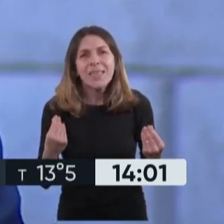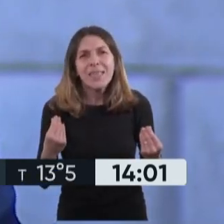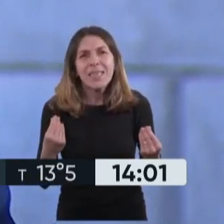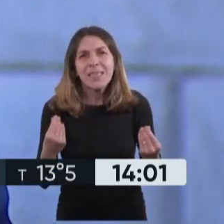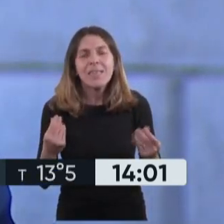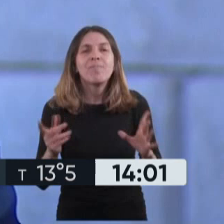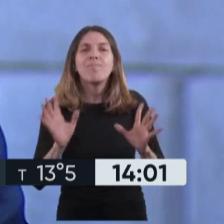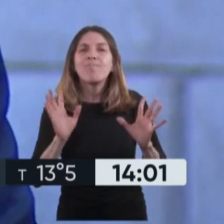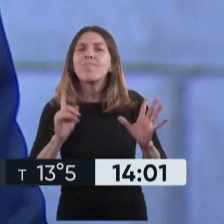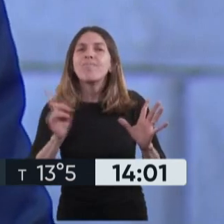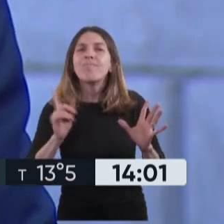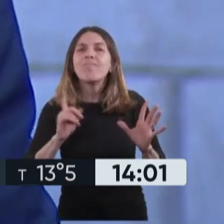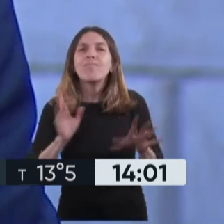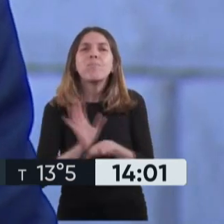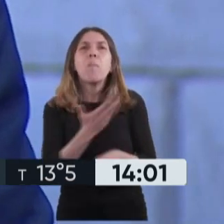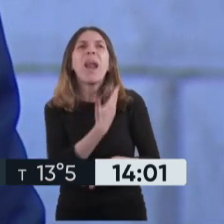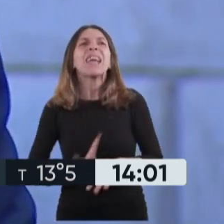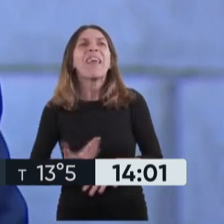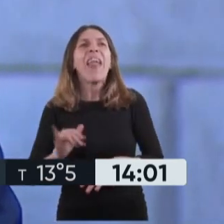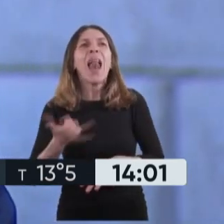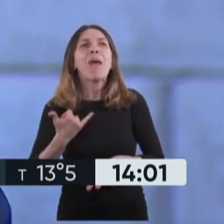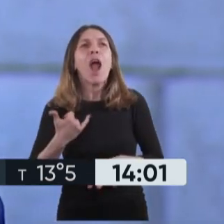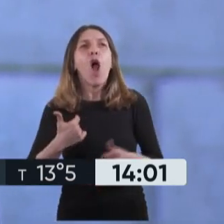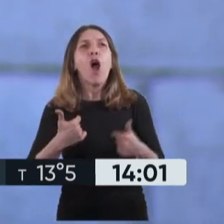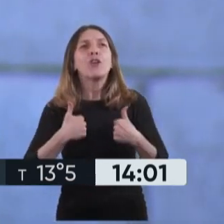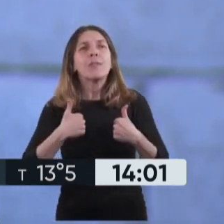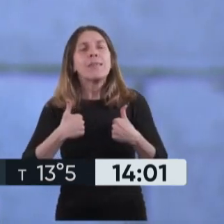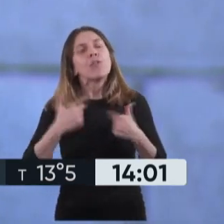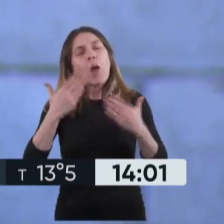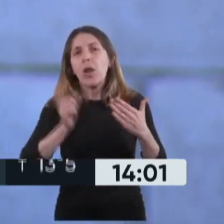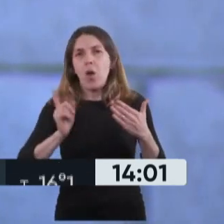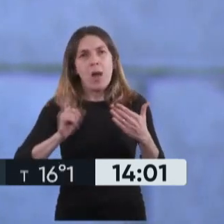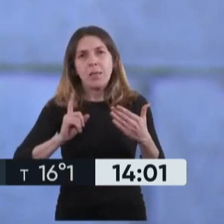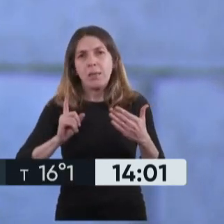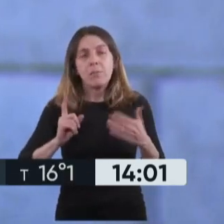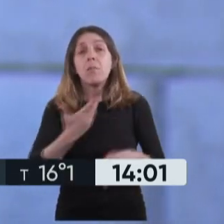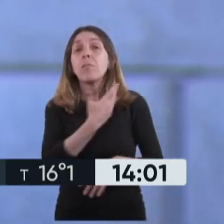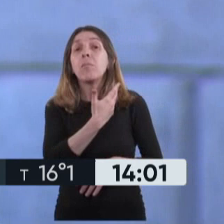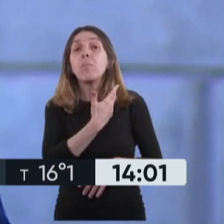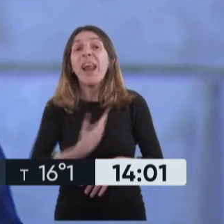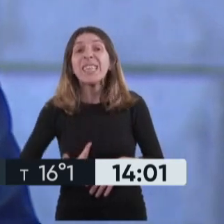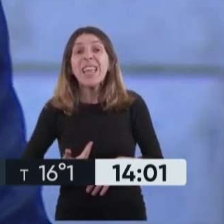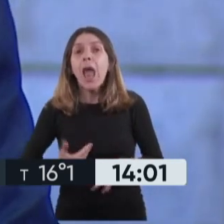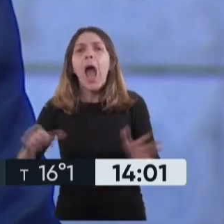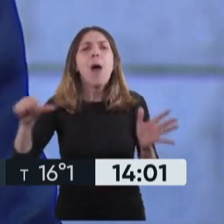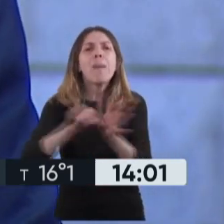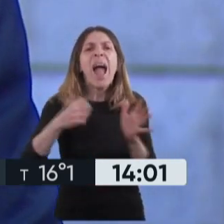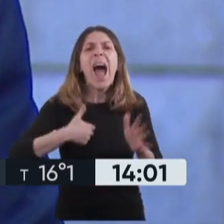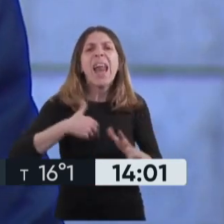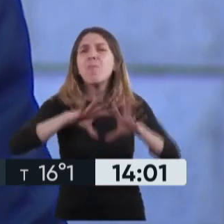no es ser el mejor presidente de la argentina es ser el presidente del mejor país del